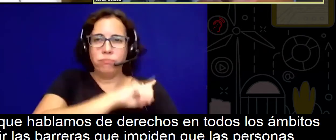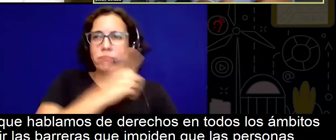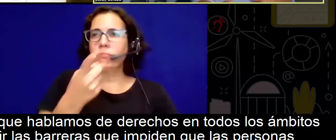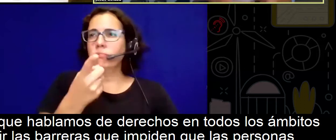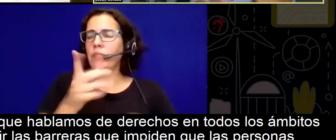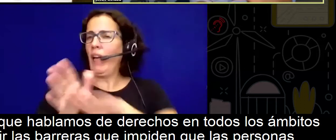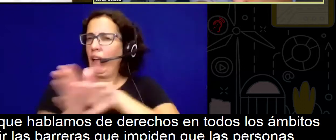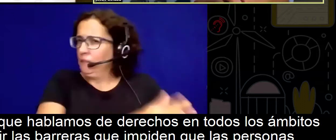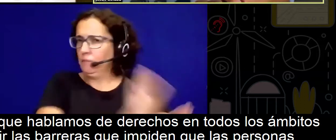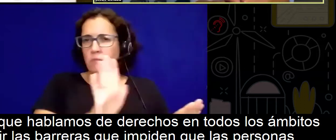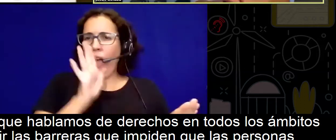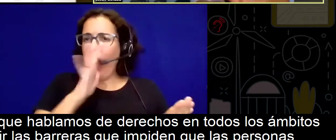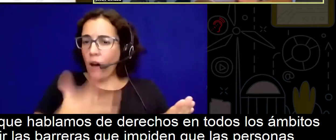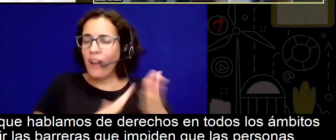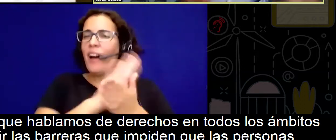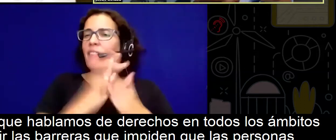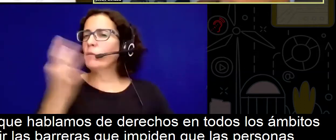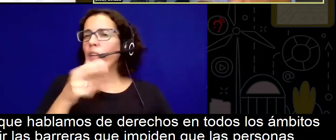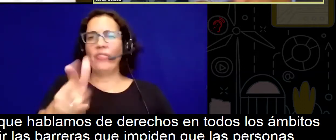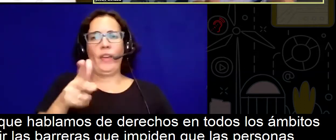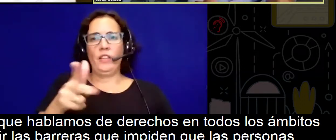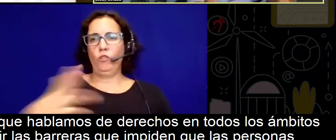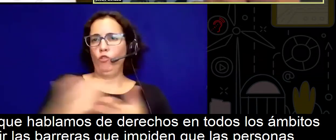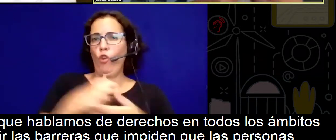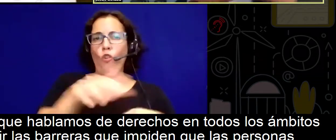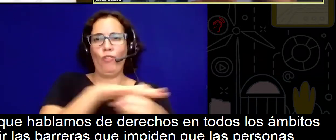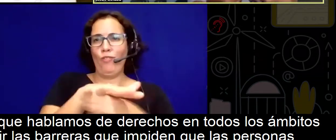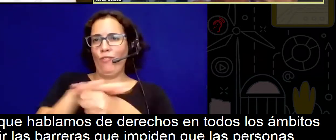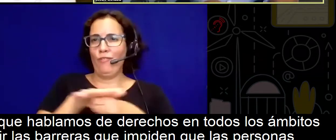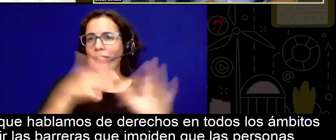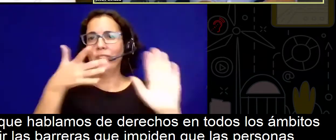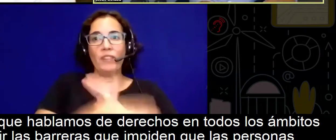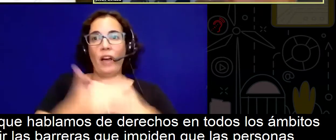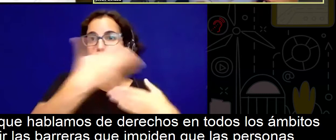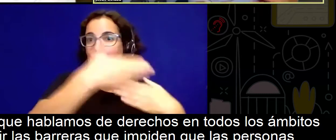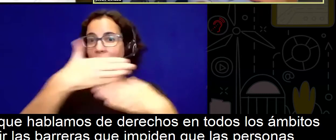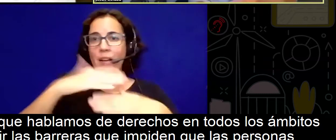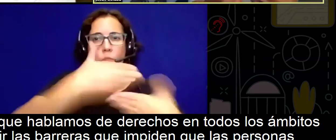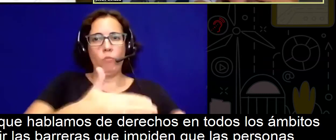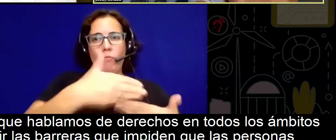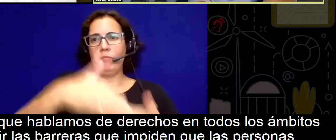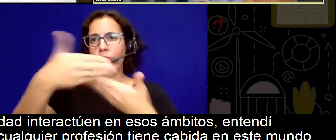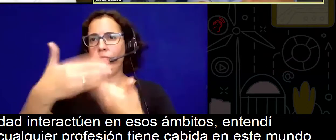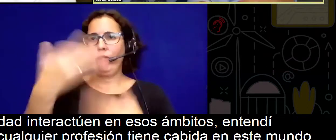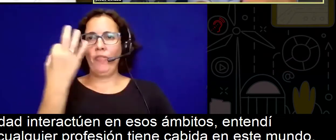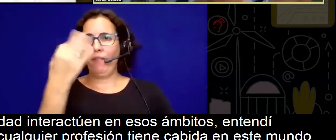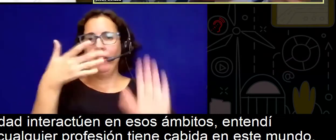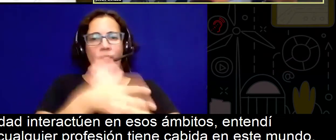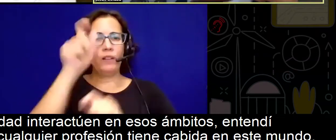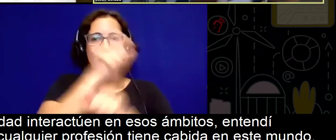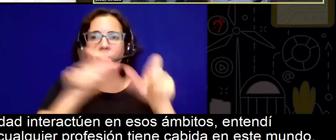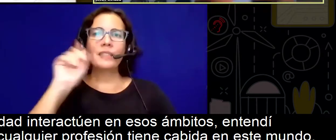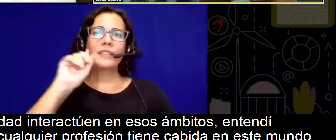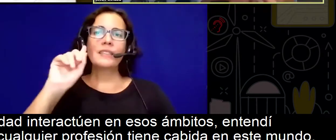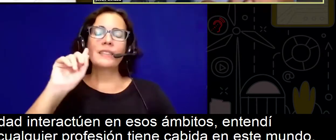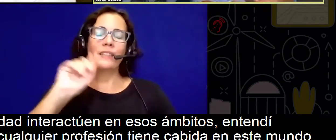y que hablamos de derechos en todos los ámbitos y, por lo tanto, hay que suprimir las barreras que impiden que las personas con discapacidad interactúen